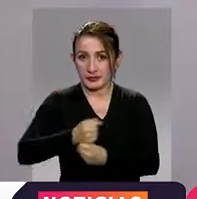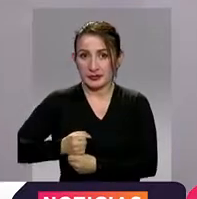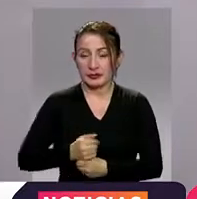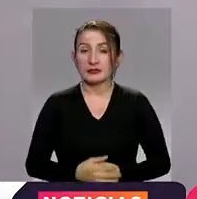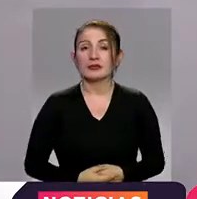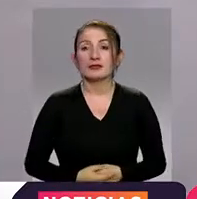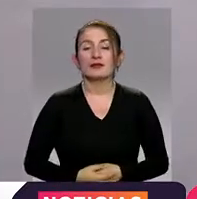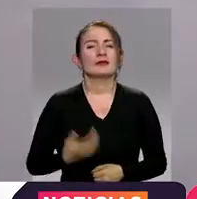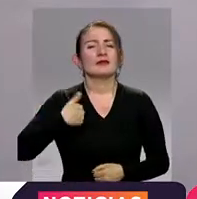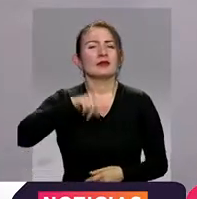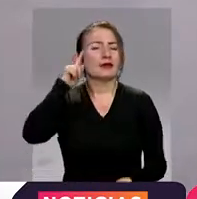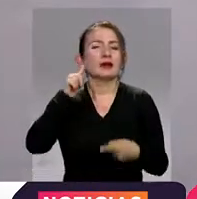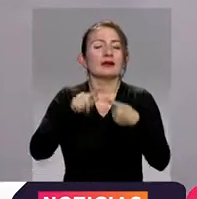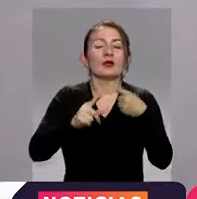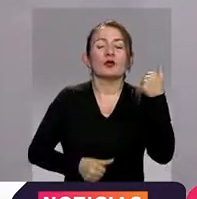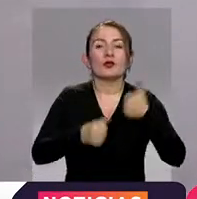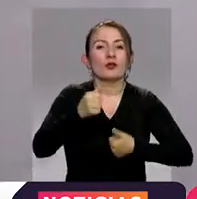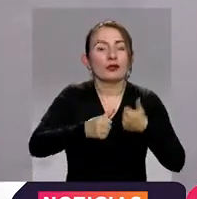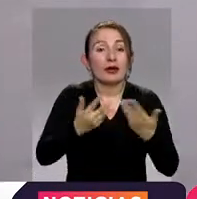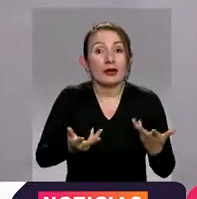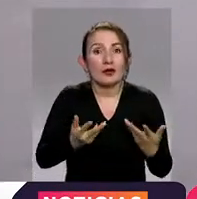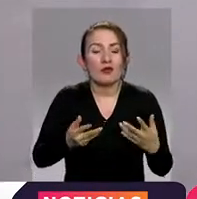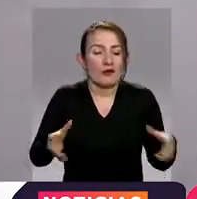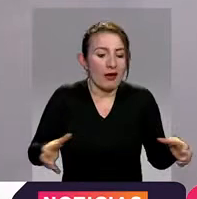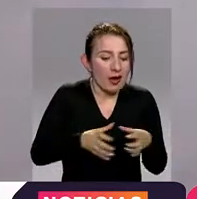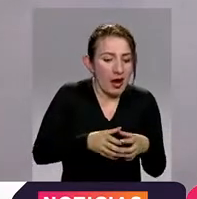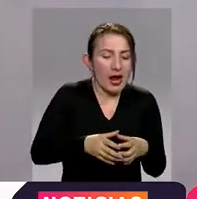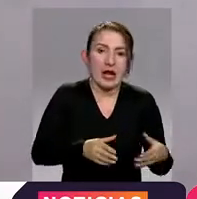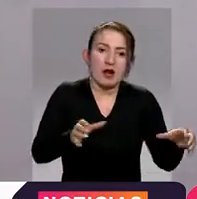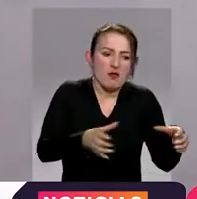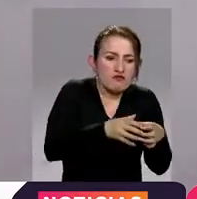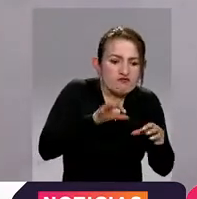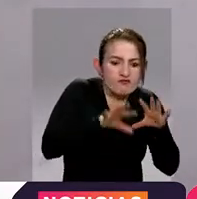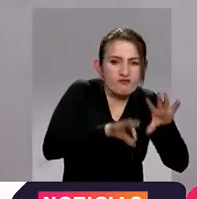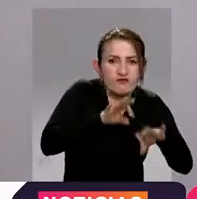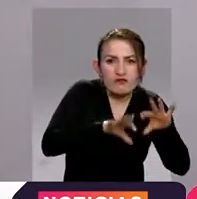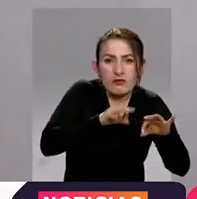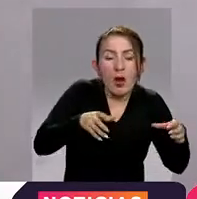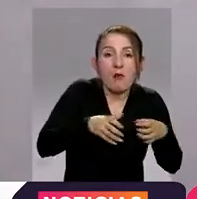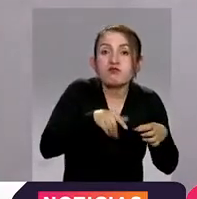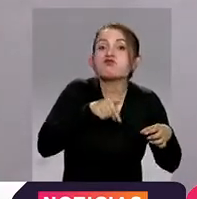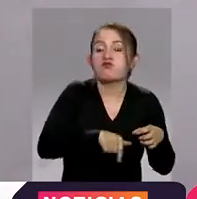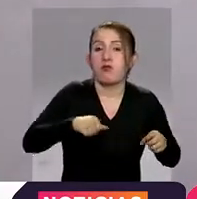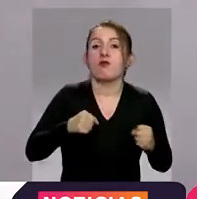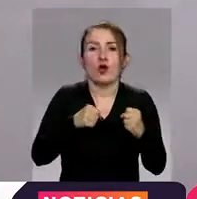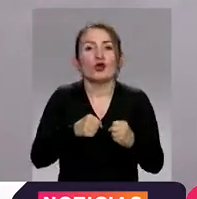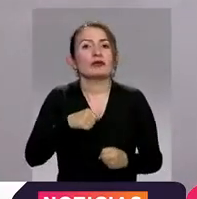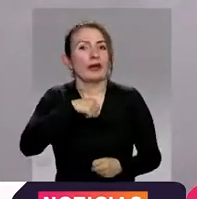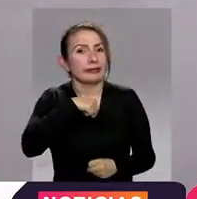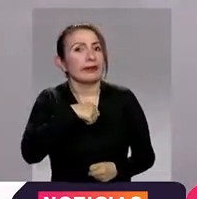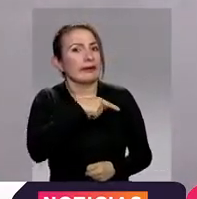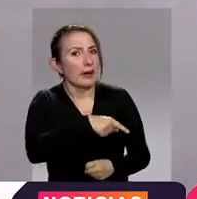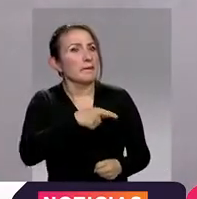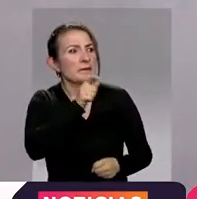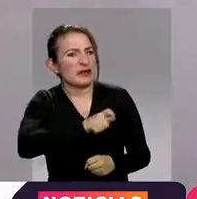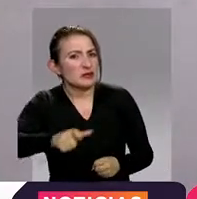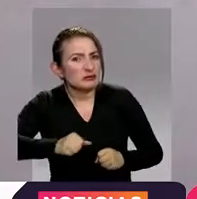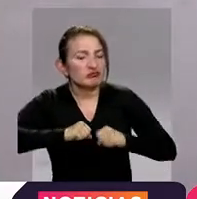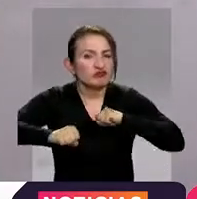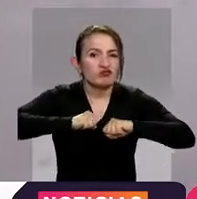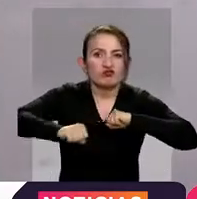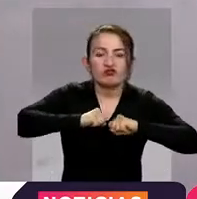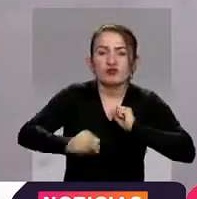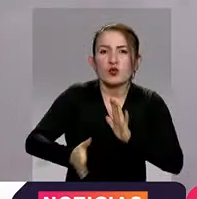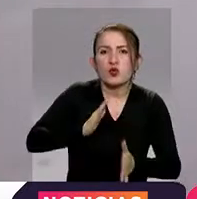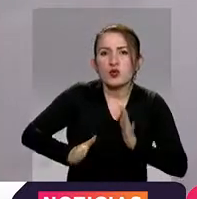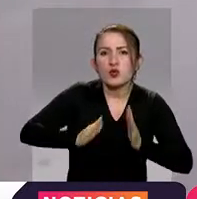www.idrd.gov.co. Donde lo que buscamos es que crear esa reserva deportiva en donde Bogotá siempre tenga como atletas o deportistas que